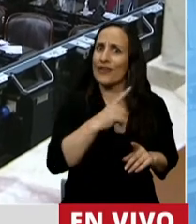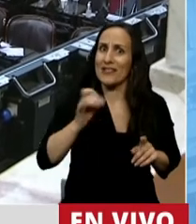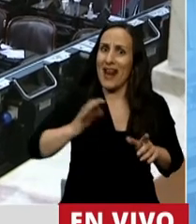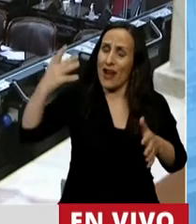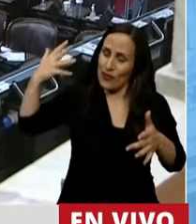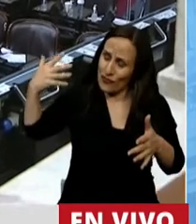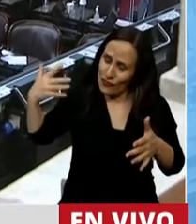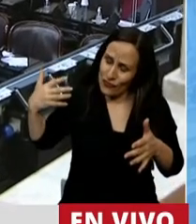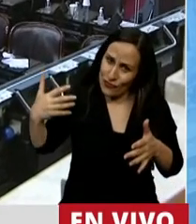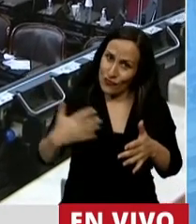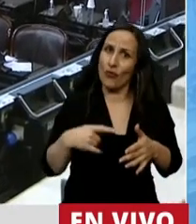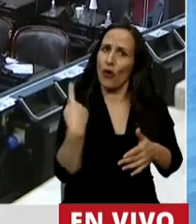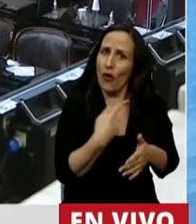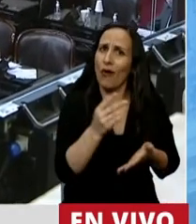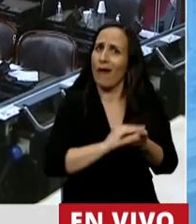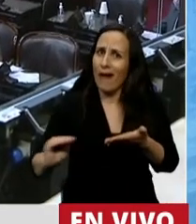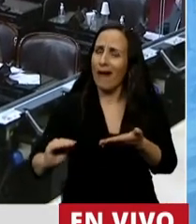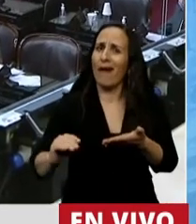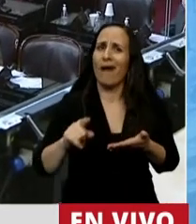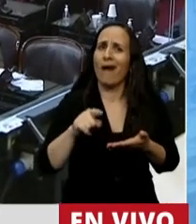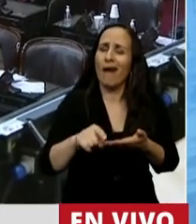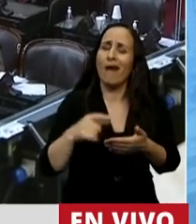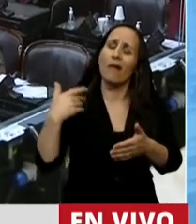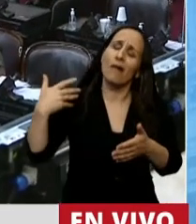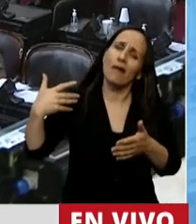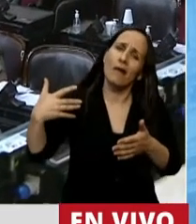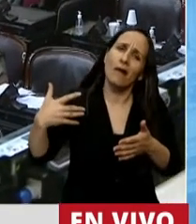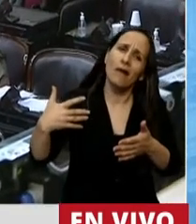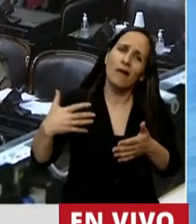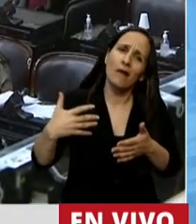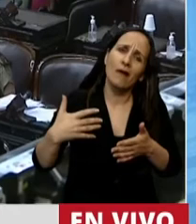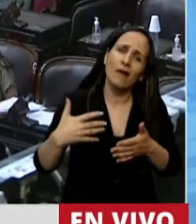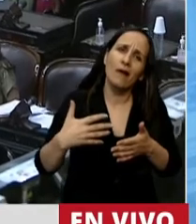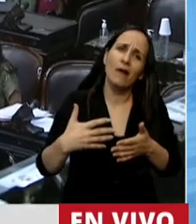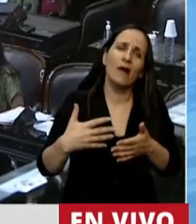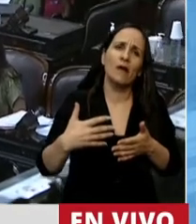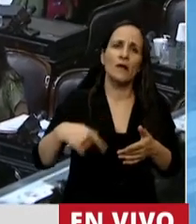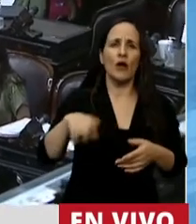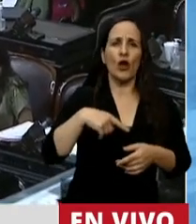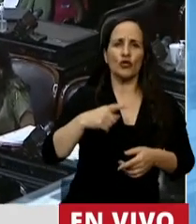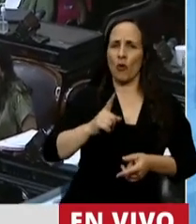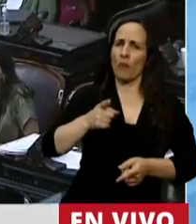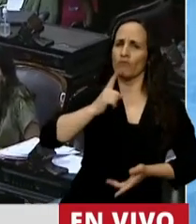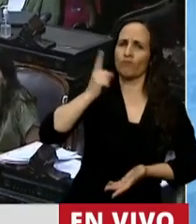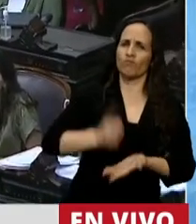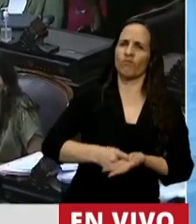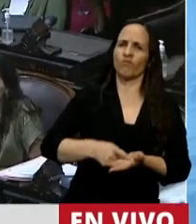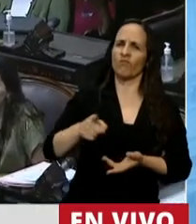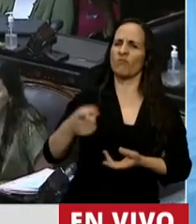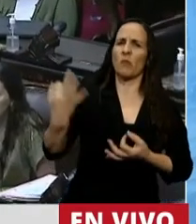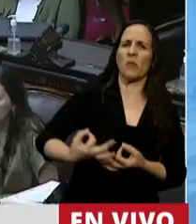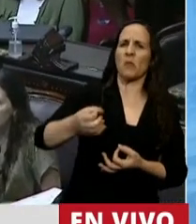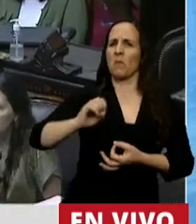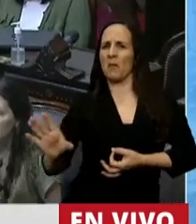los legisladores nos transformamos en inquisidores y hacemos un escrutinio moral.